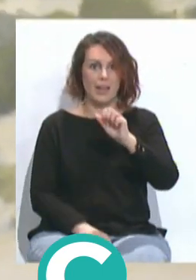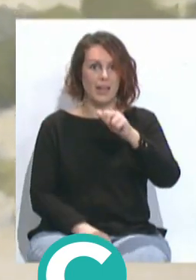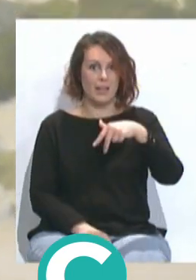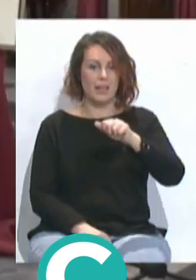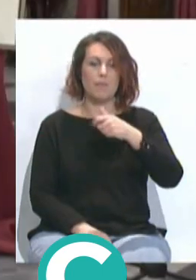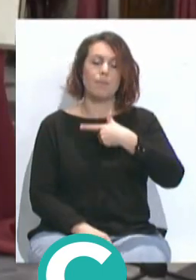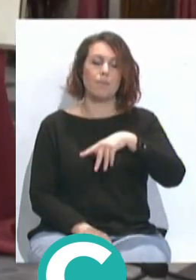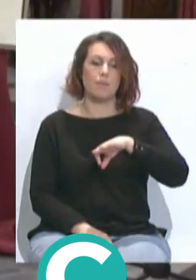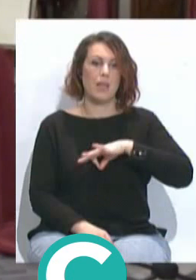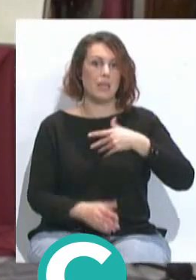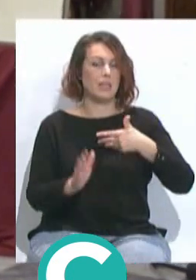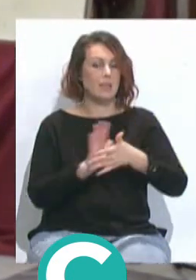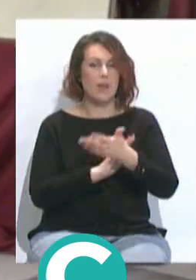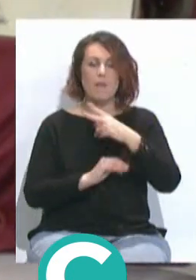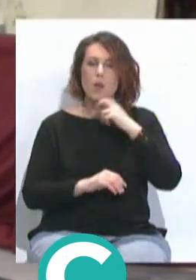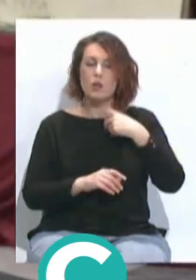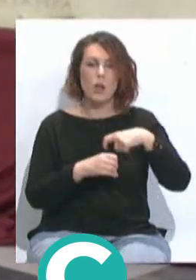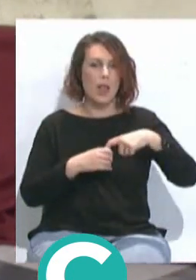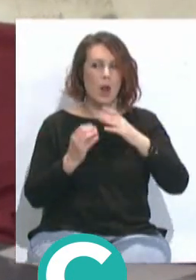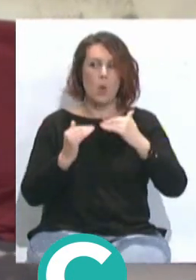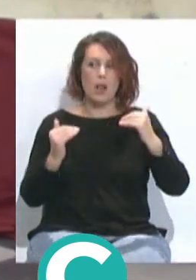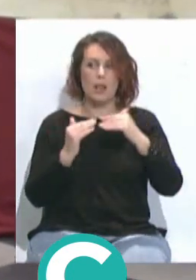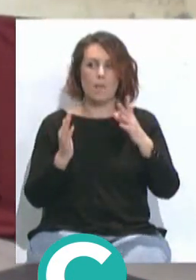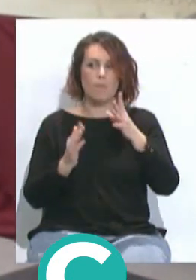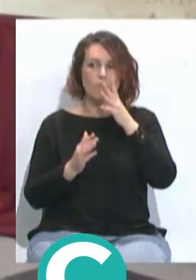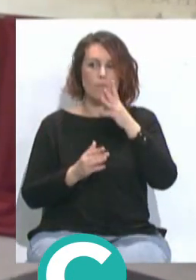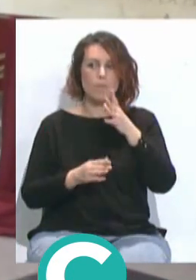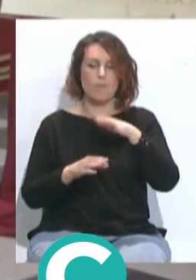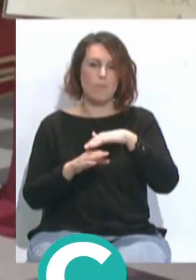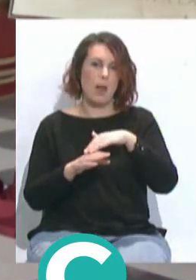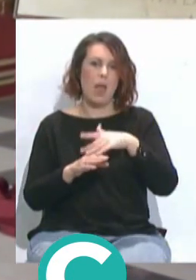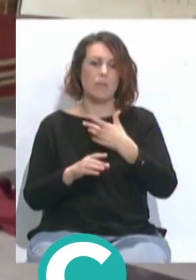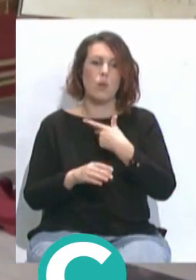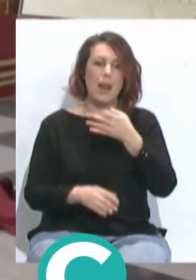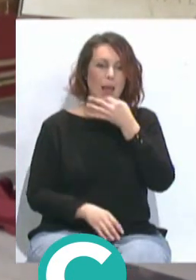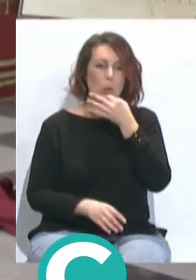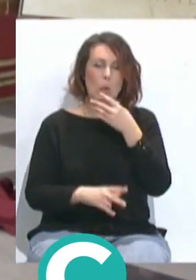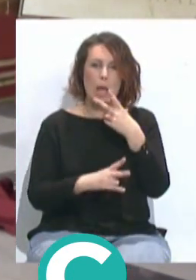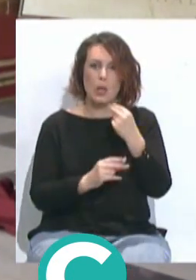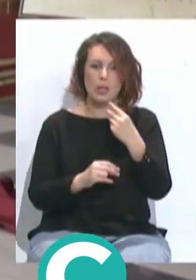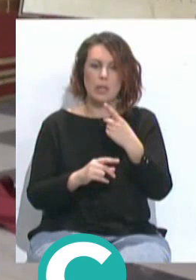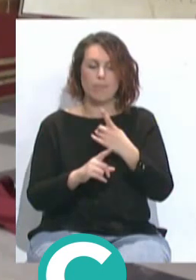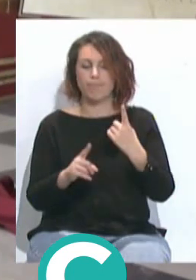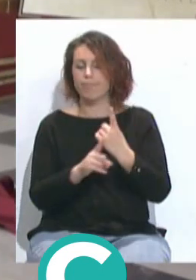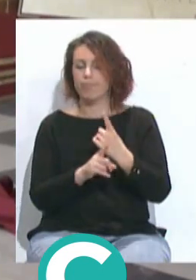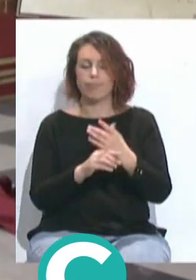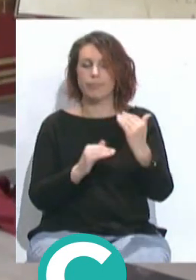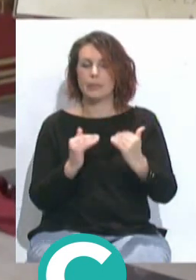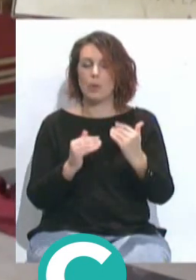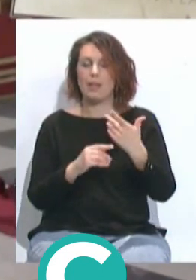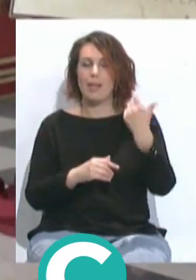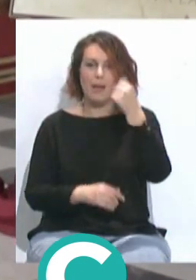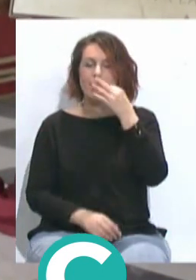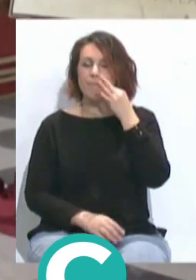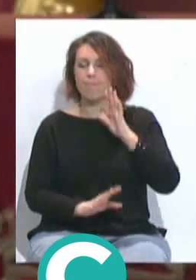representan los valores de la solidaridad y la igualdad por acontrarrestar a discursos negacionistas de las desigualdades de